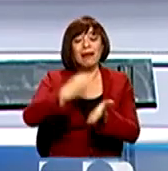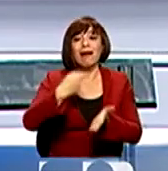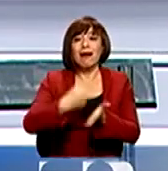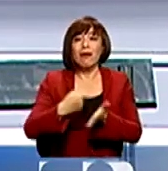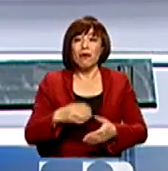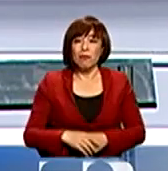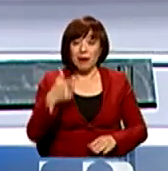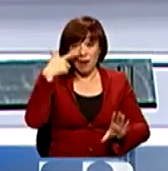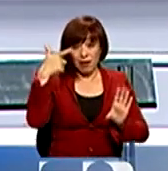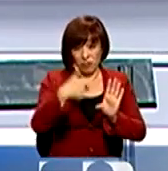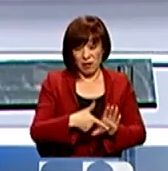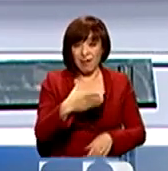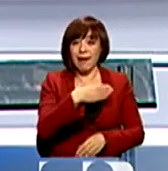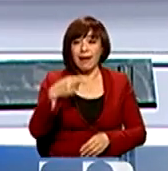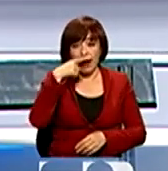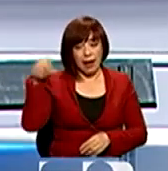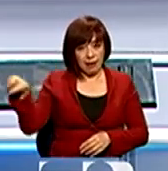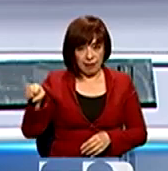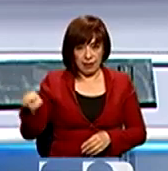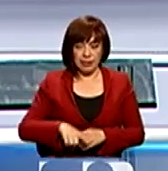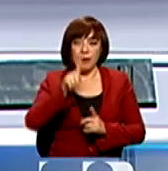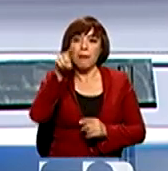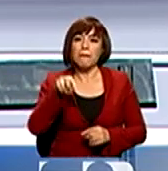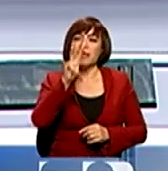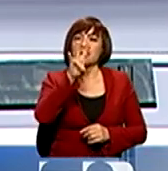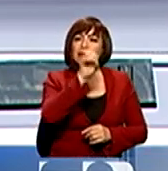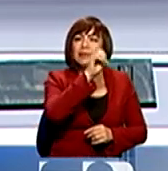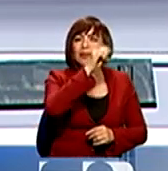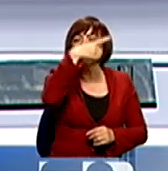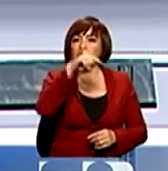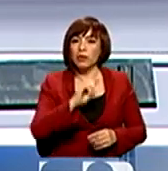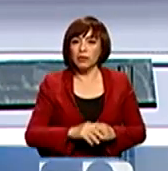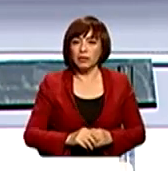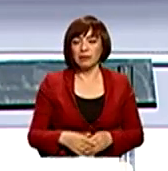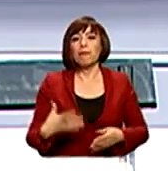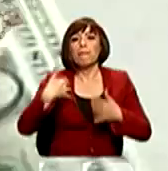durante el próximo año. Son 1.700 millones de dólares más que 2018.